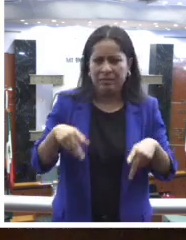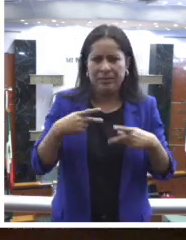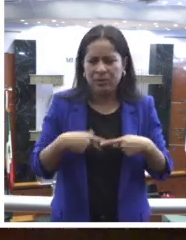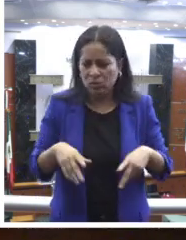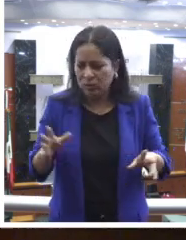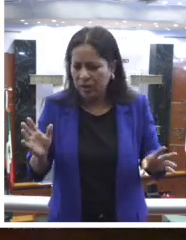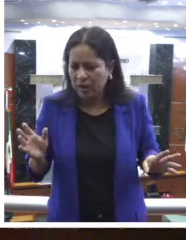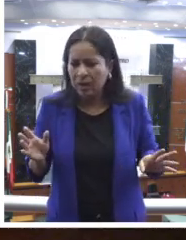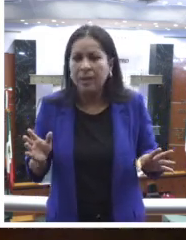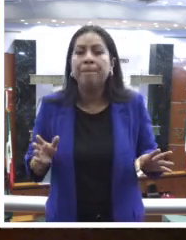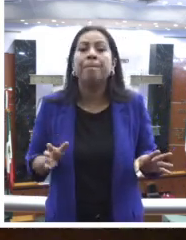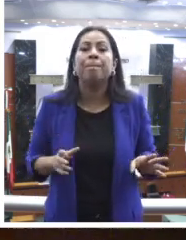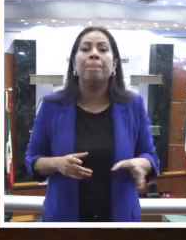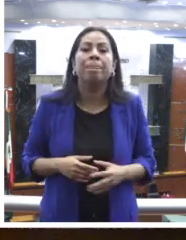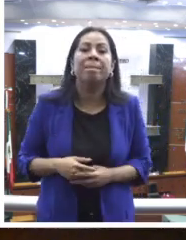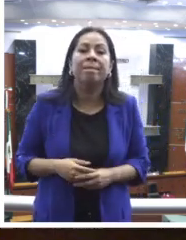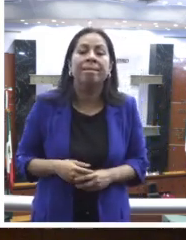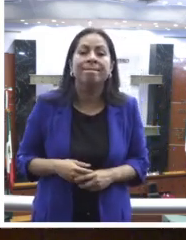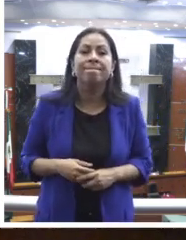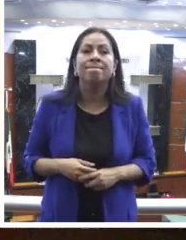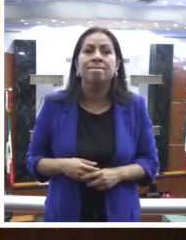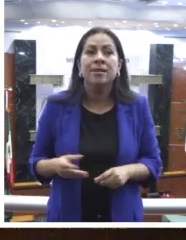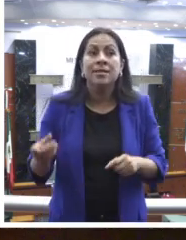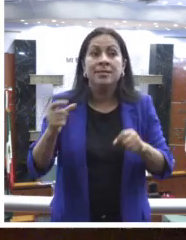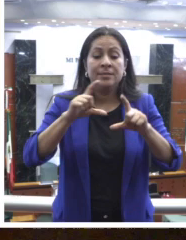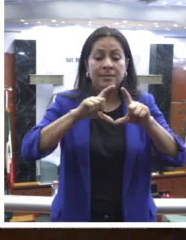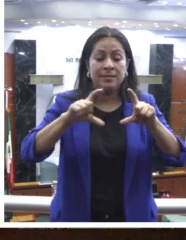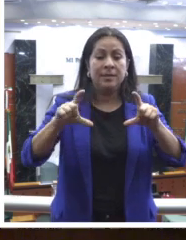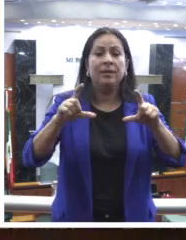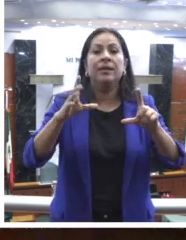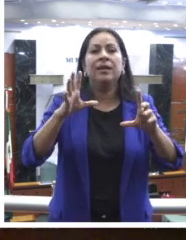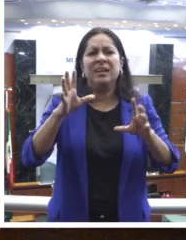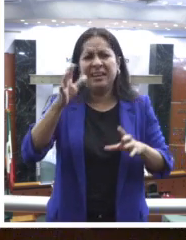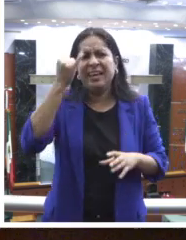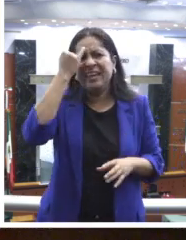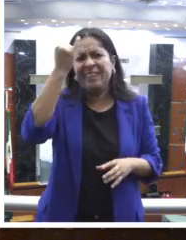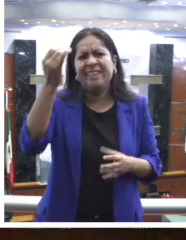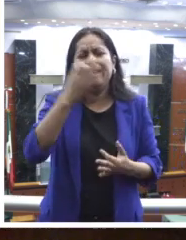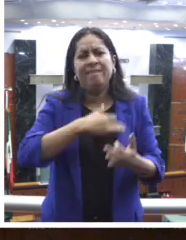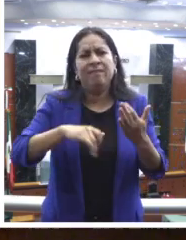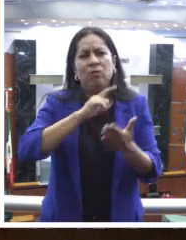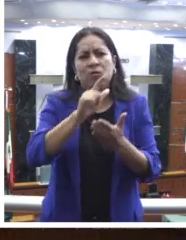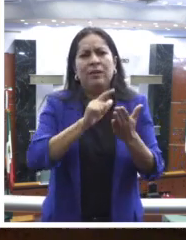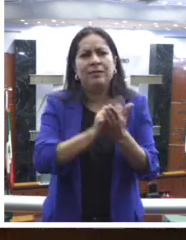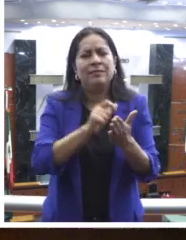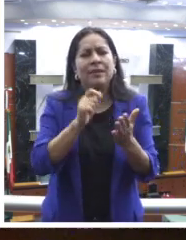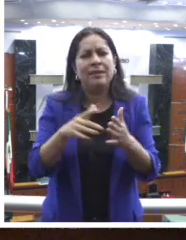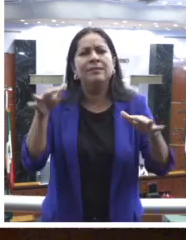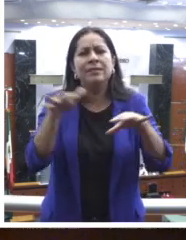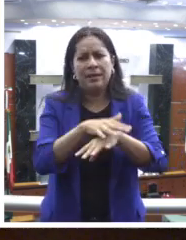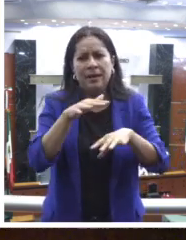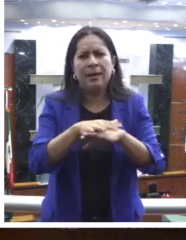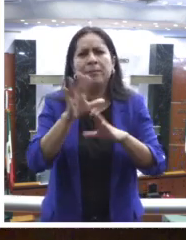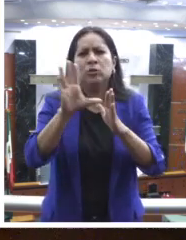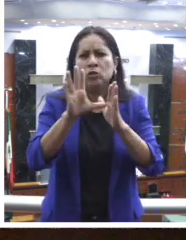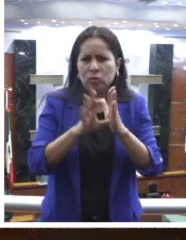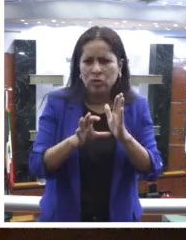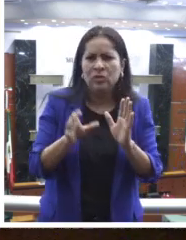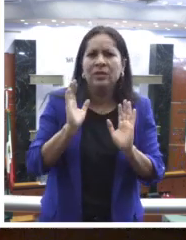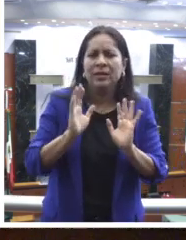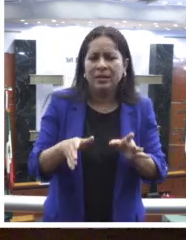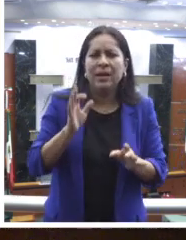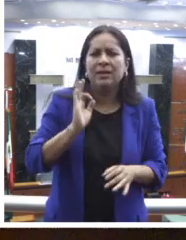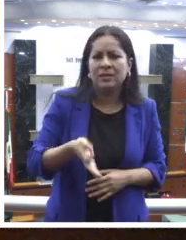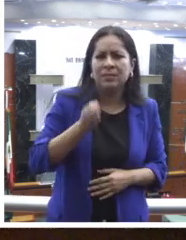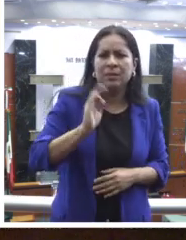oficiosa eh se inserta en la lógica de todas las reformas constitucionales y legales que hemos venido